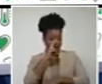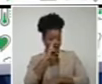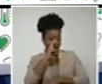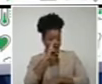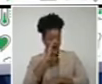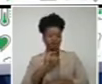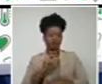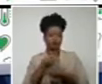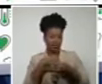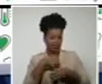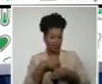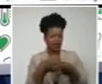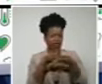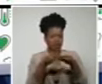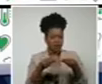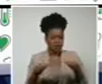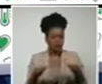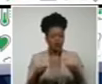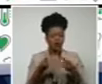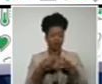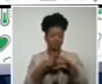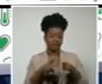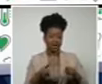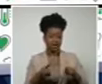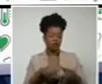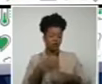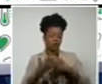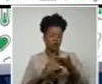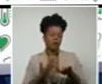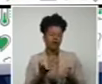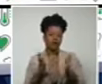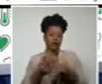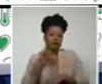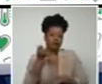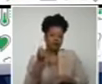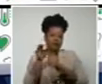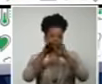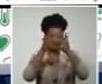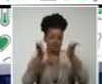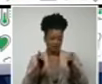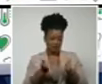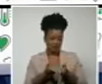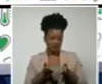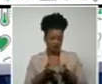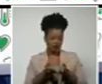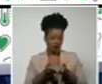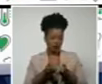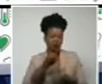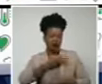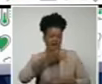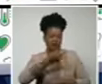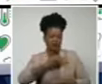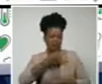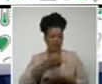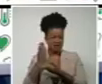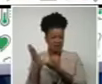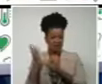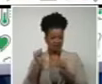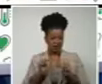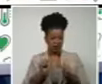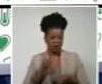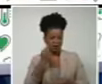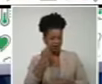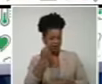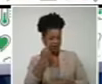embargo desfavorecido en la distribución de las riquezas en el mundo, sustenta la crónica que les presento a continuación y con la cual